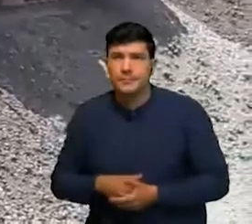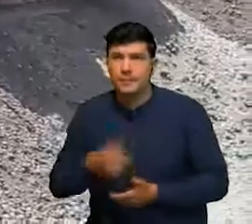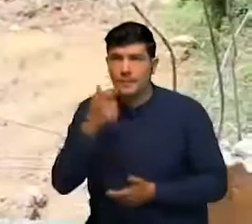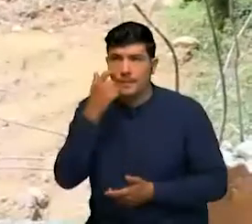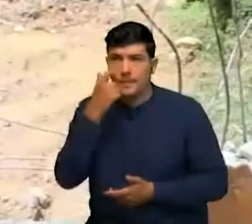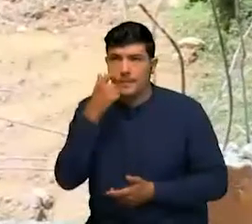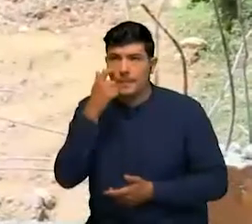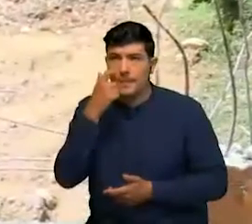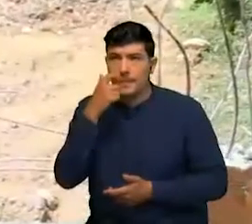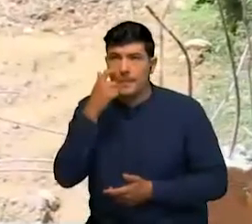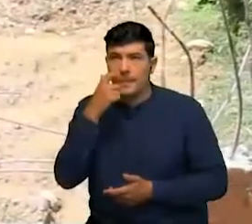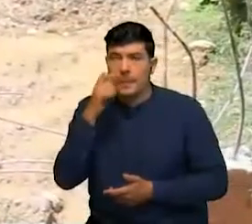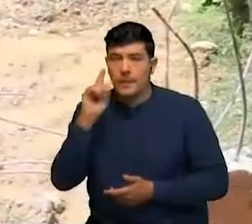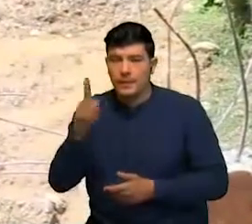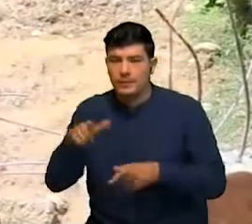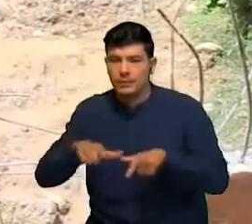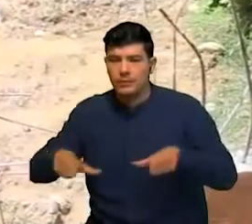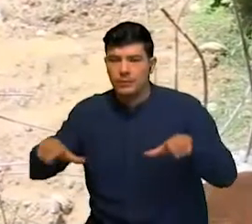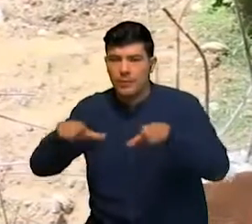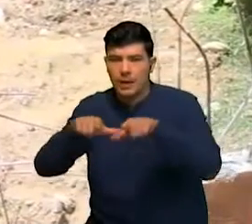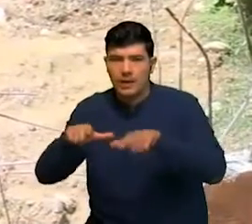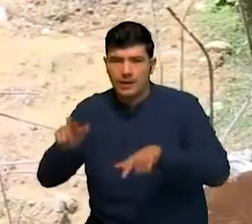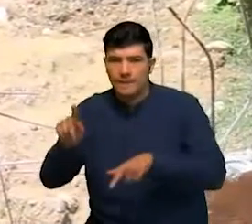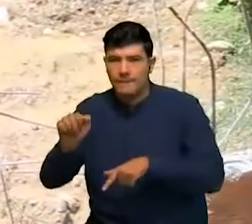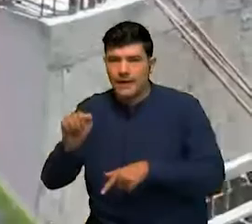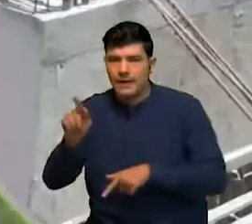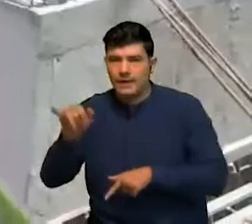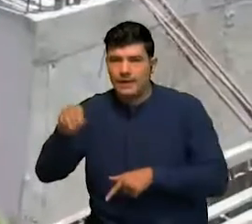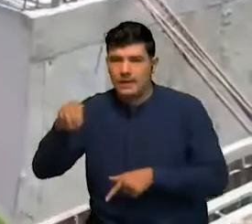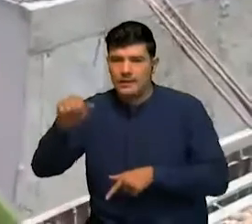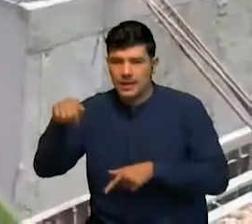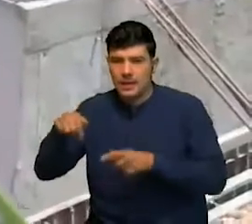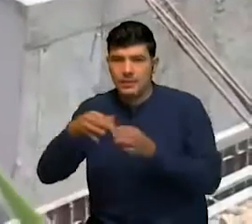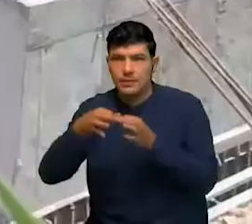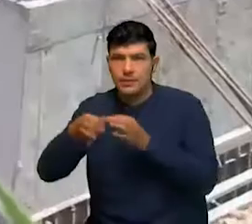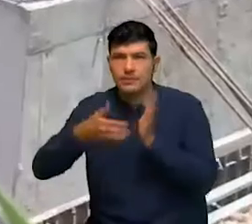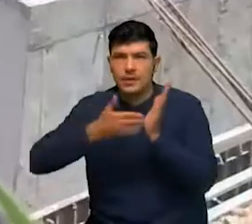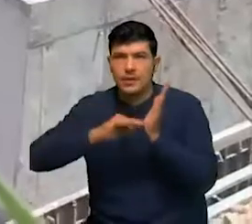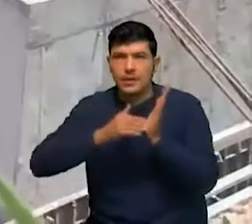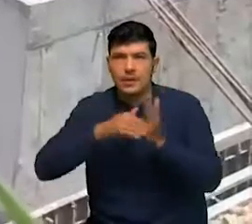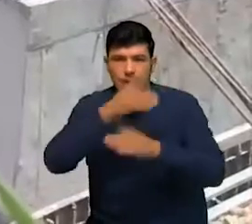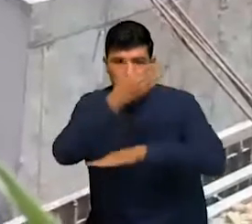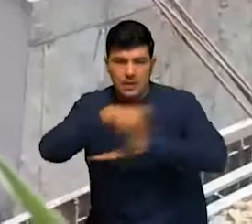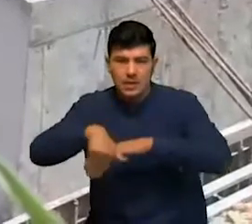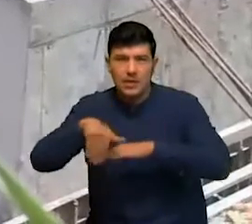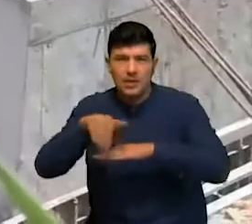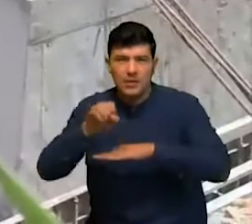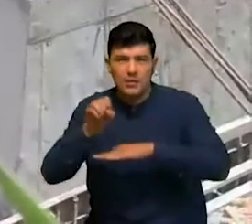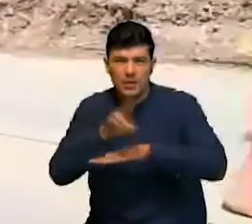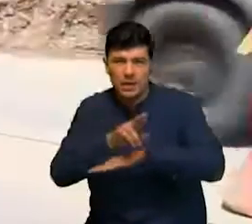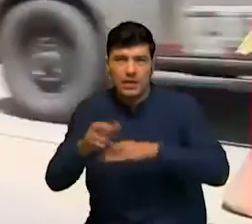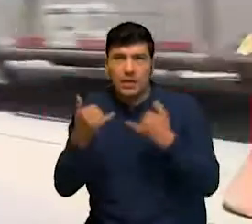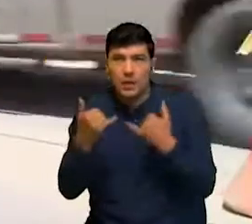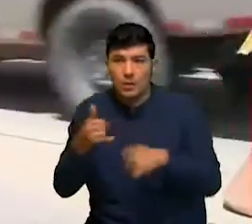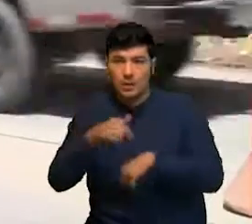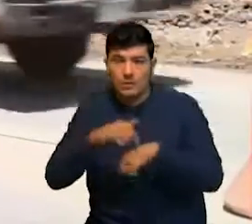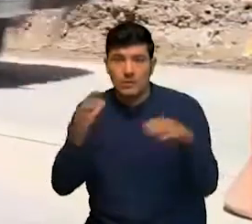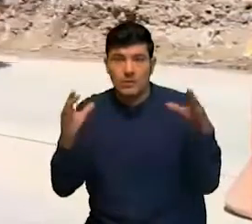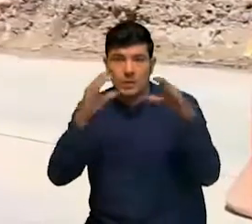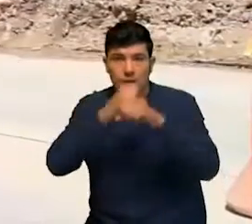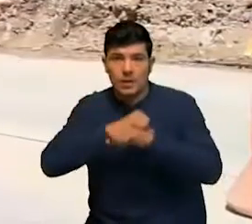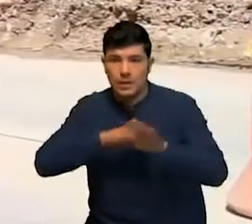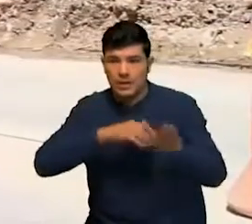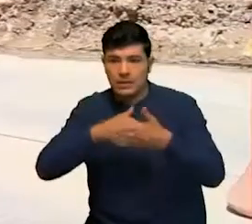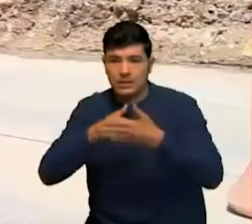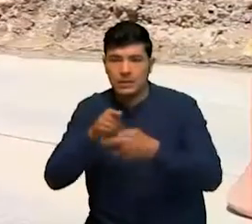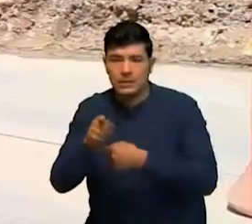del intercambiador de Fátima en Florida Blanca, obra que se ejecuta en la transversal oriental, donde se efectuará desde esta noche y mañana cierre de la